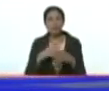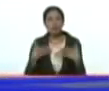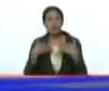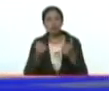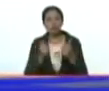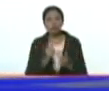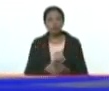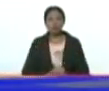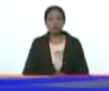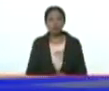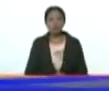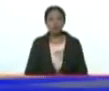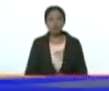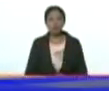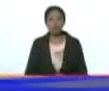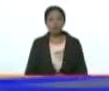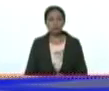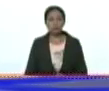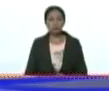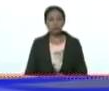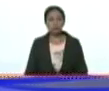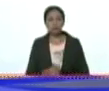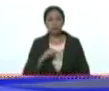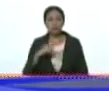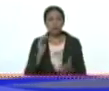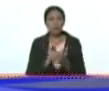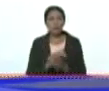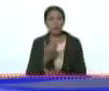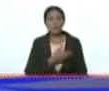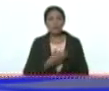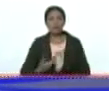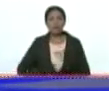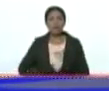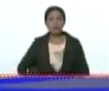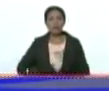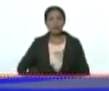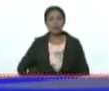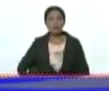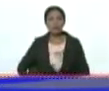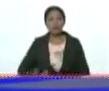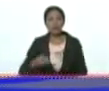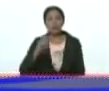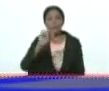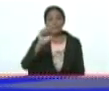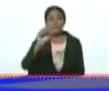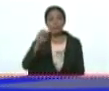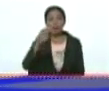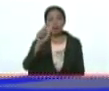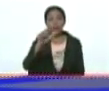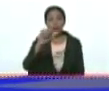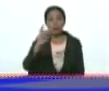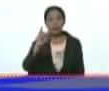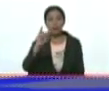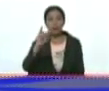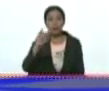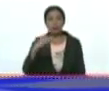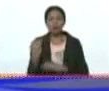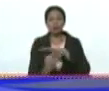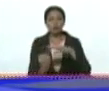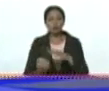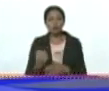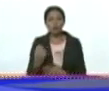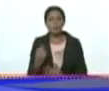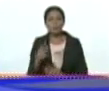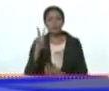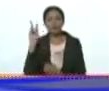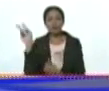Salud, nuestra compañera presidenta Magali Gutiérrez del Instituto Venezolano de los